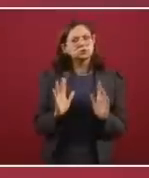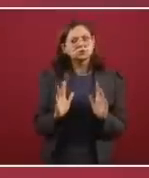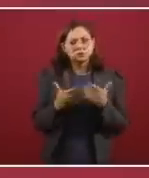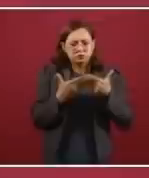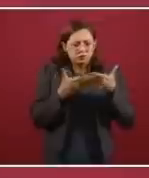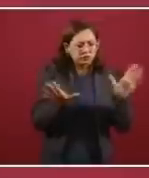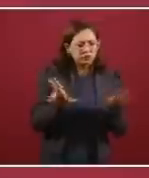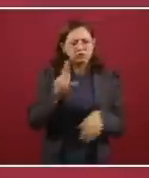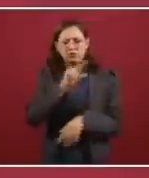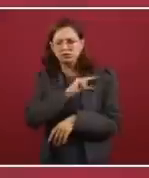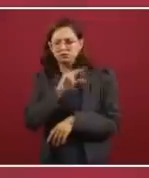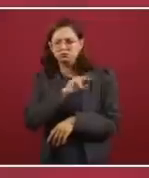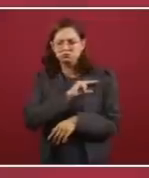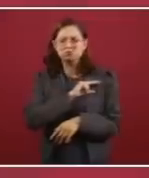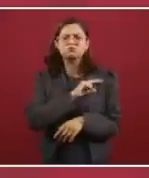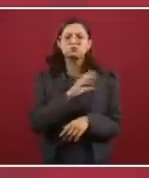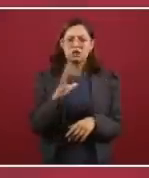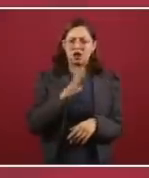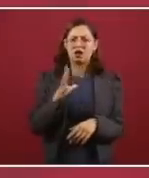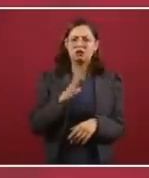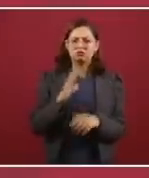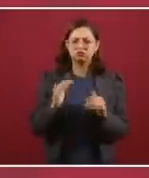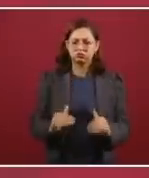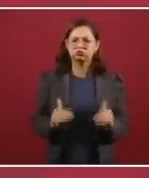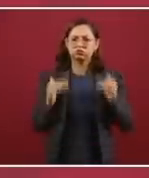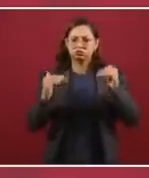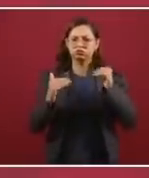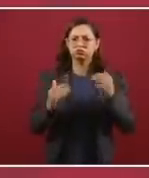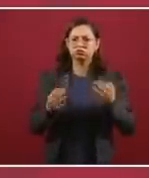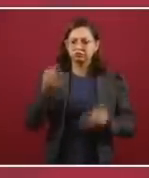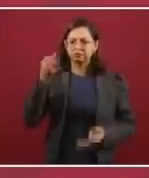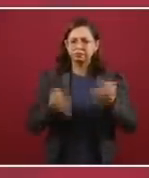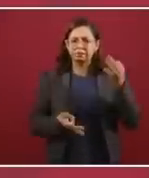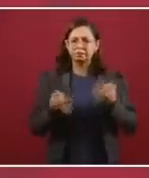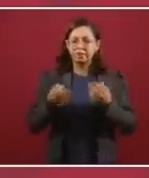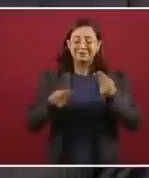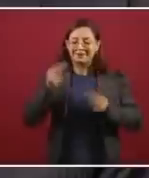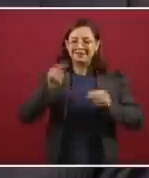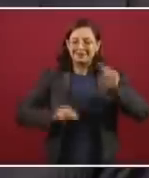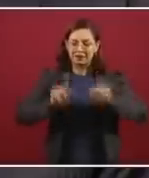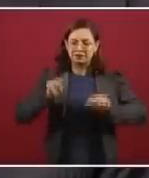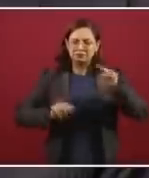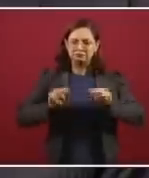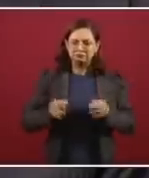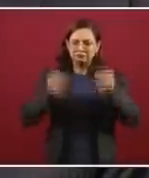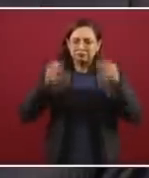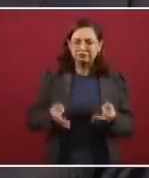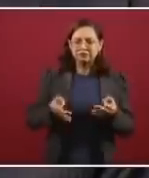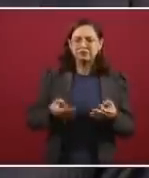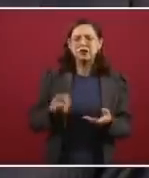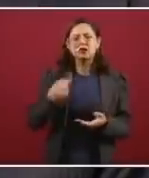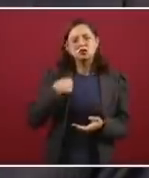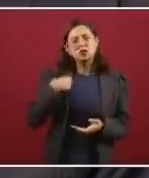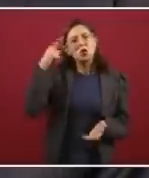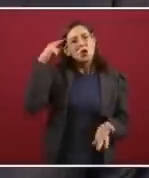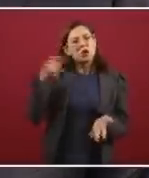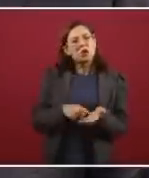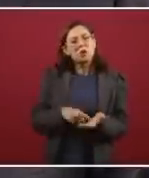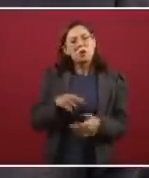públicas y privadas de México. Yo creo que el problema en nuestro